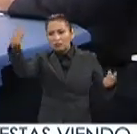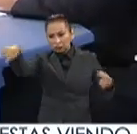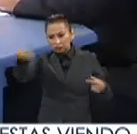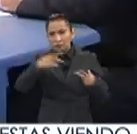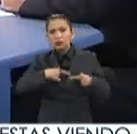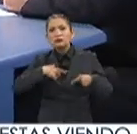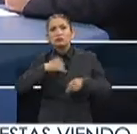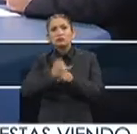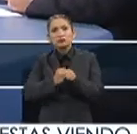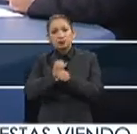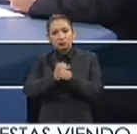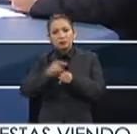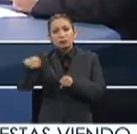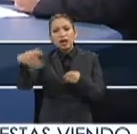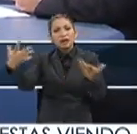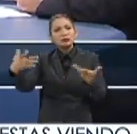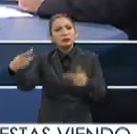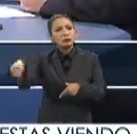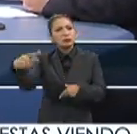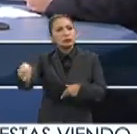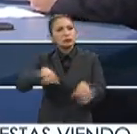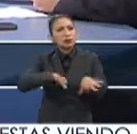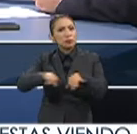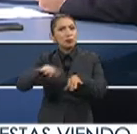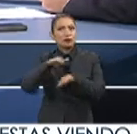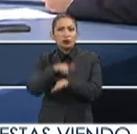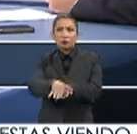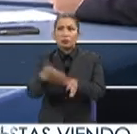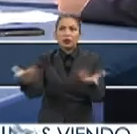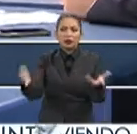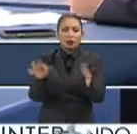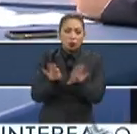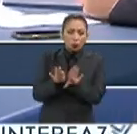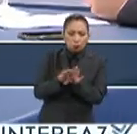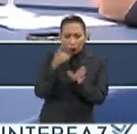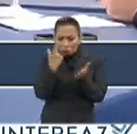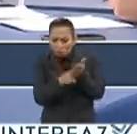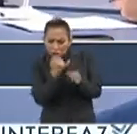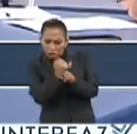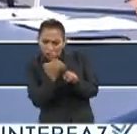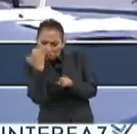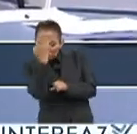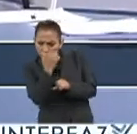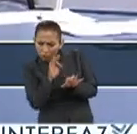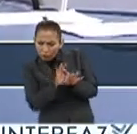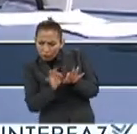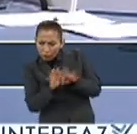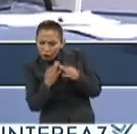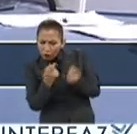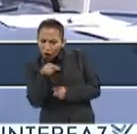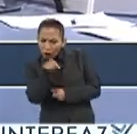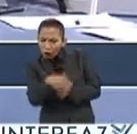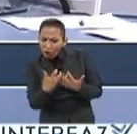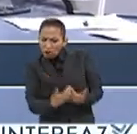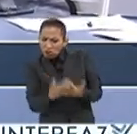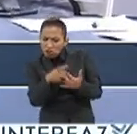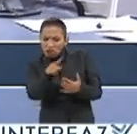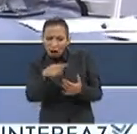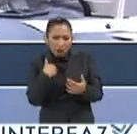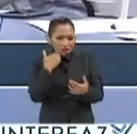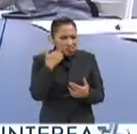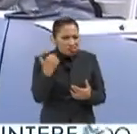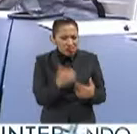están haciendo su labor sobre mecanismos que tienen que ver con la